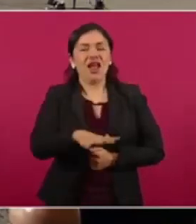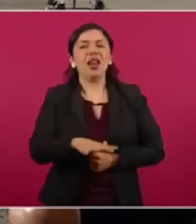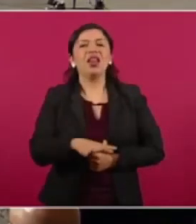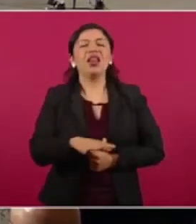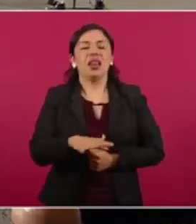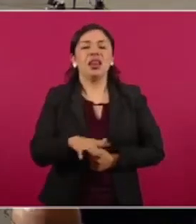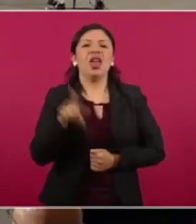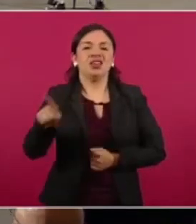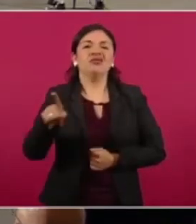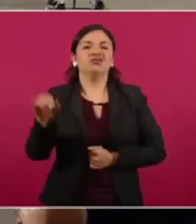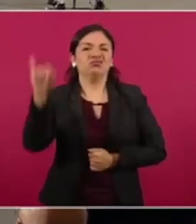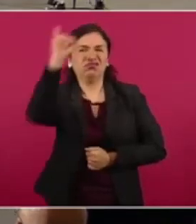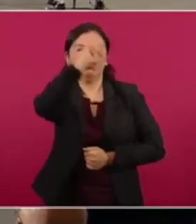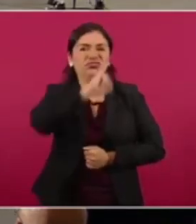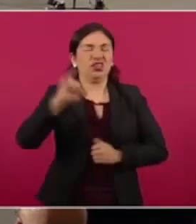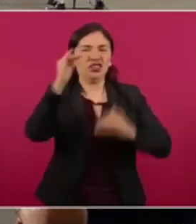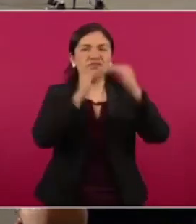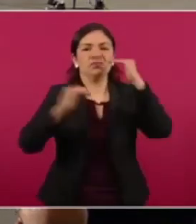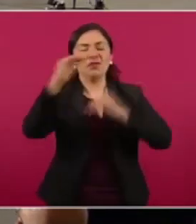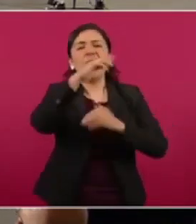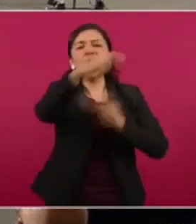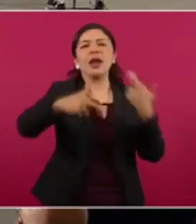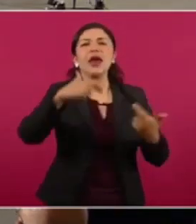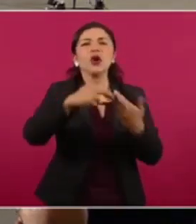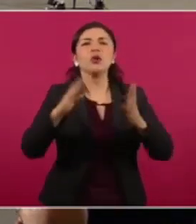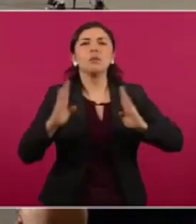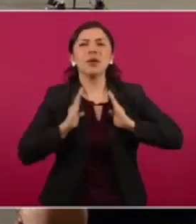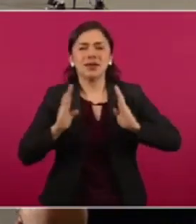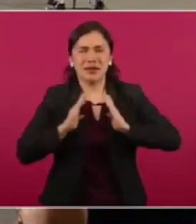comandante de la región militar.